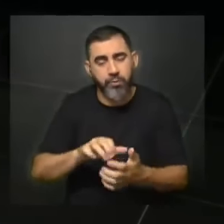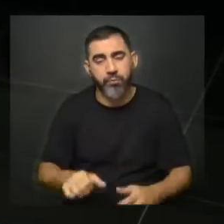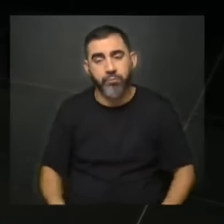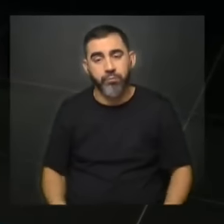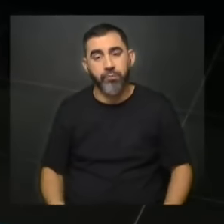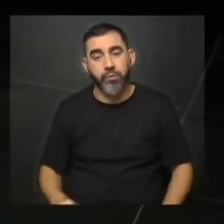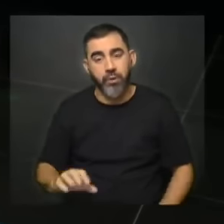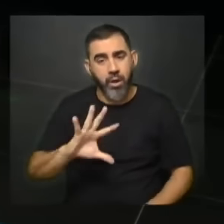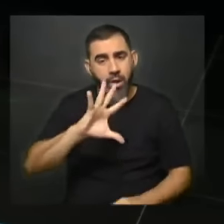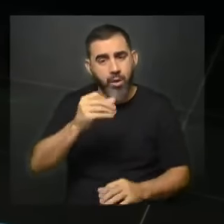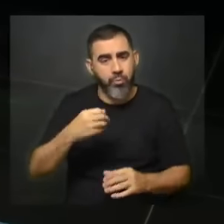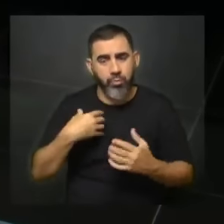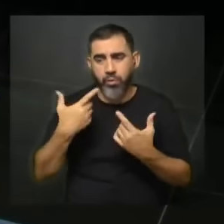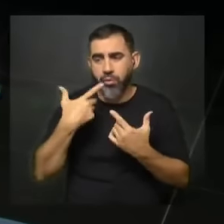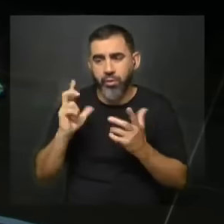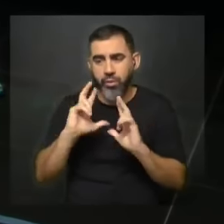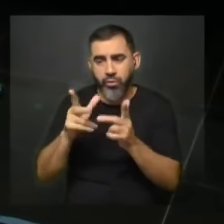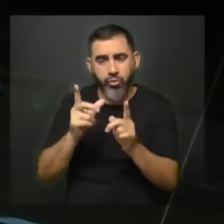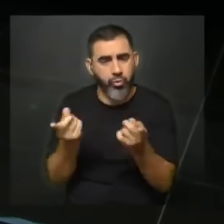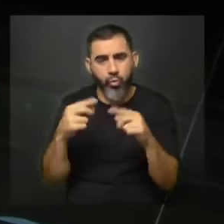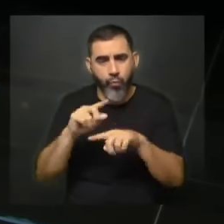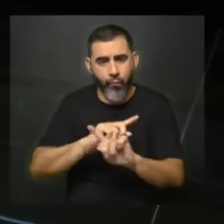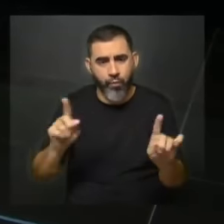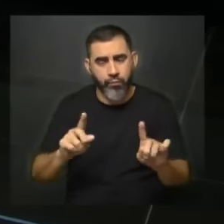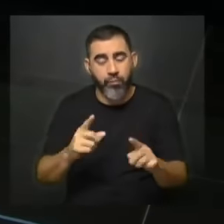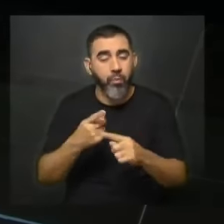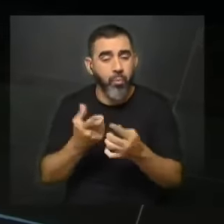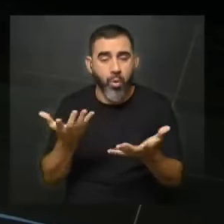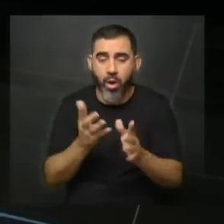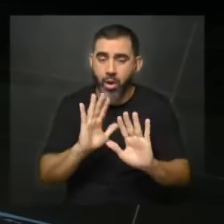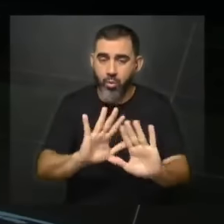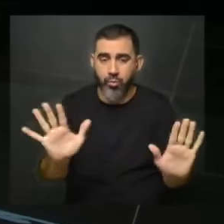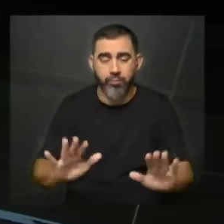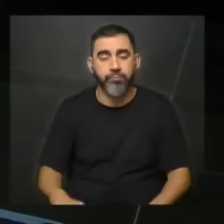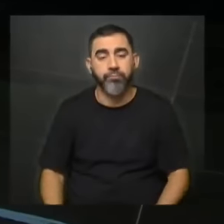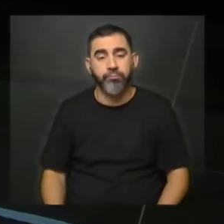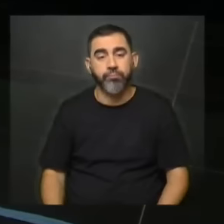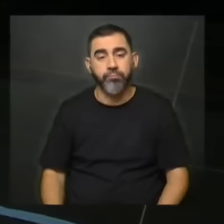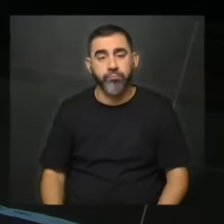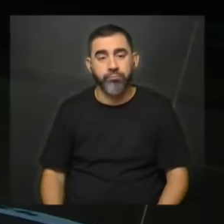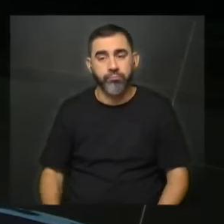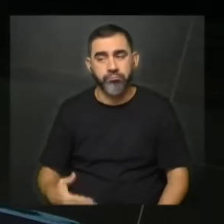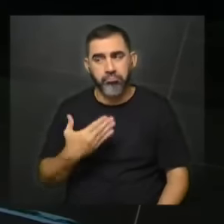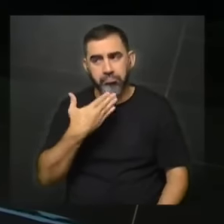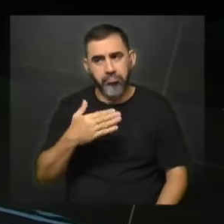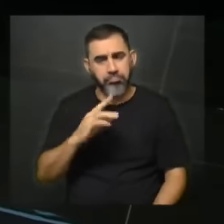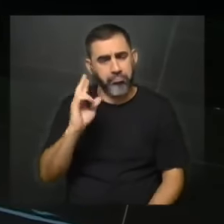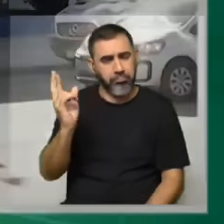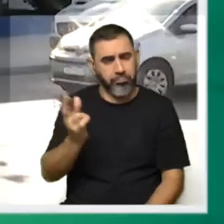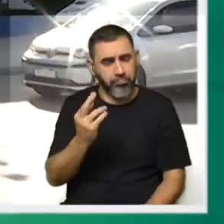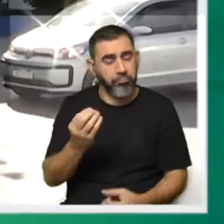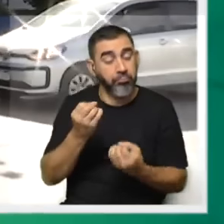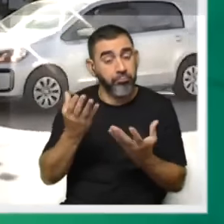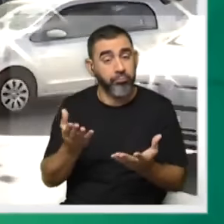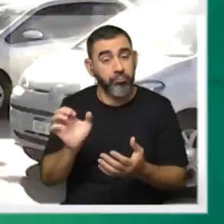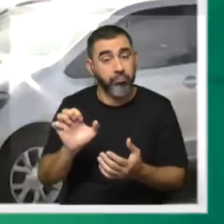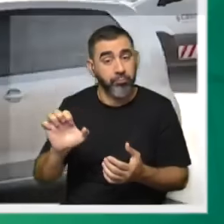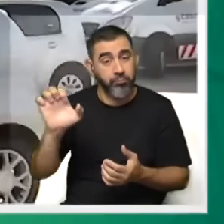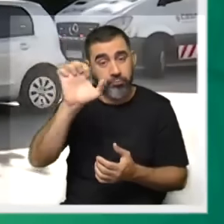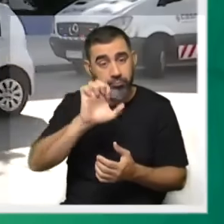casmo fue tajante no hay vuelta atrás para eh Por ahora es así este la verdad que nos llamó la atención porque la empresa